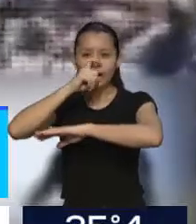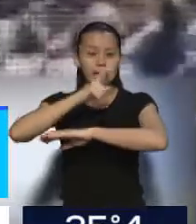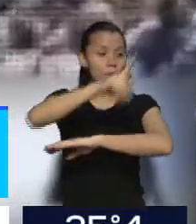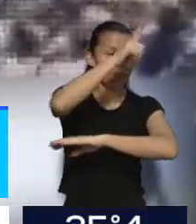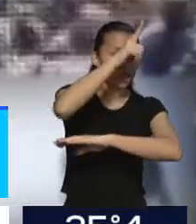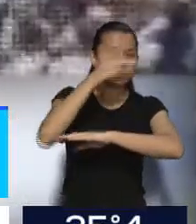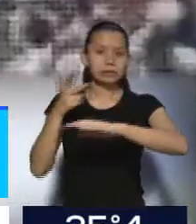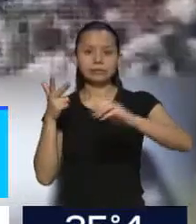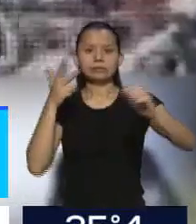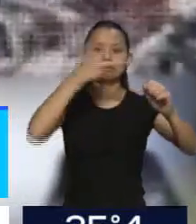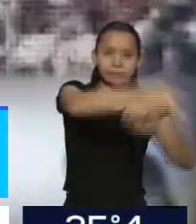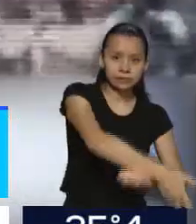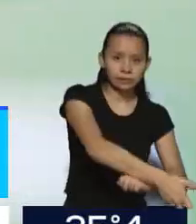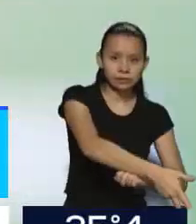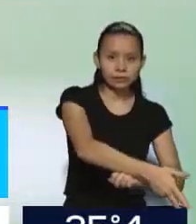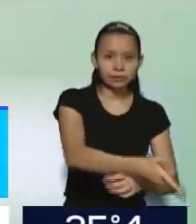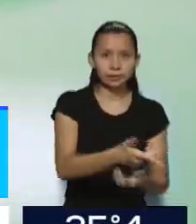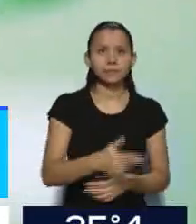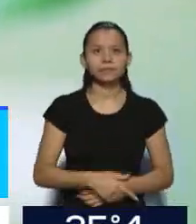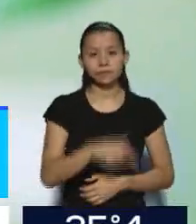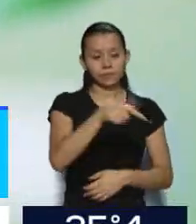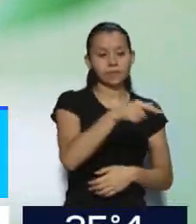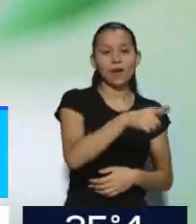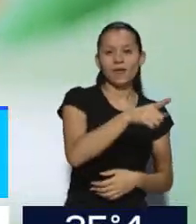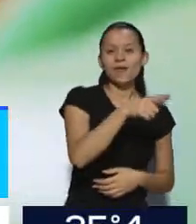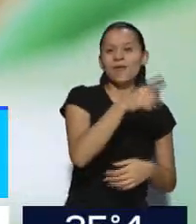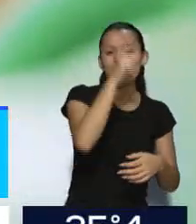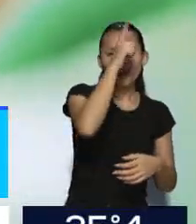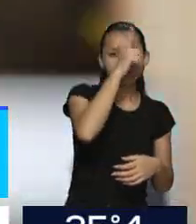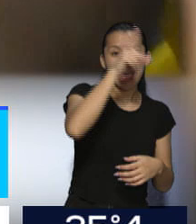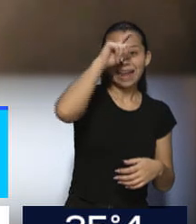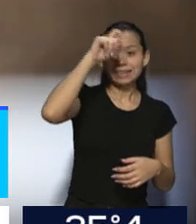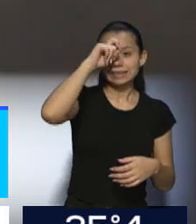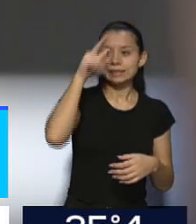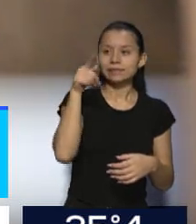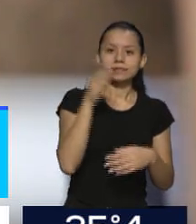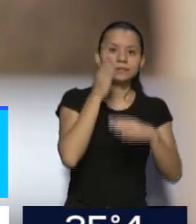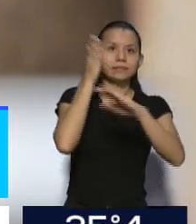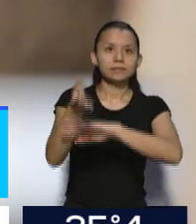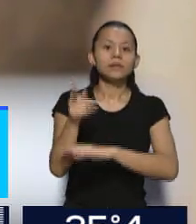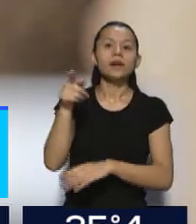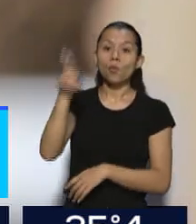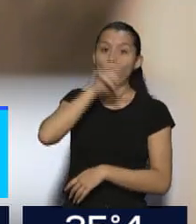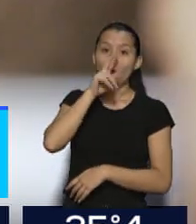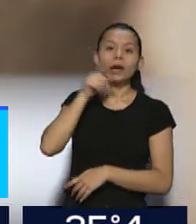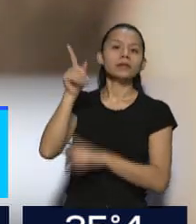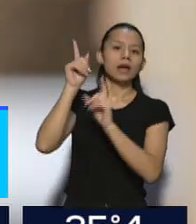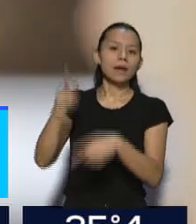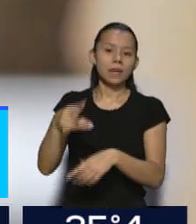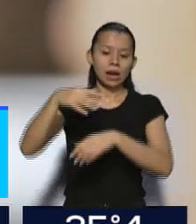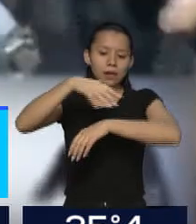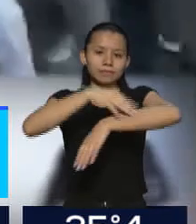oficial tuvo que ser atendido por el SAME, como esta mujer con la remera de la selección argentina que recibió un golpe en el tabique y la llevaron a